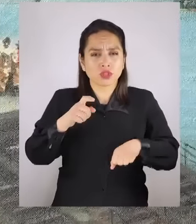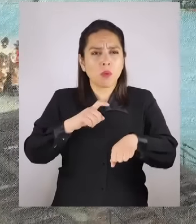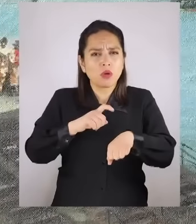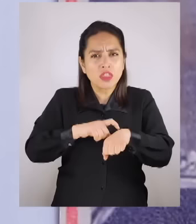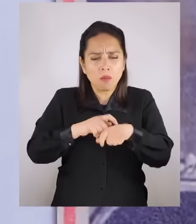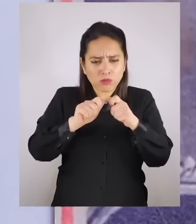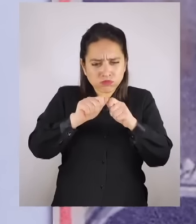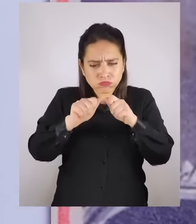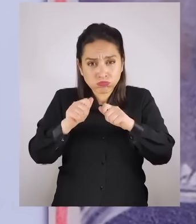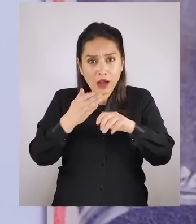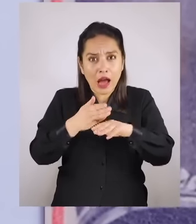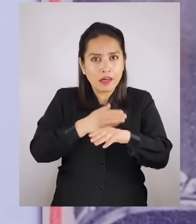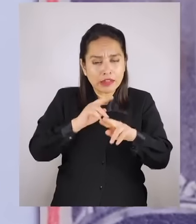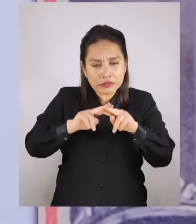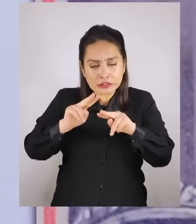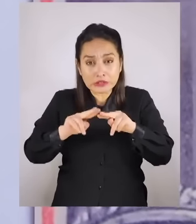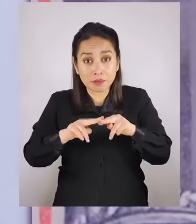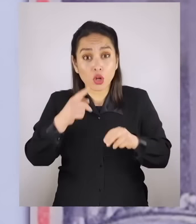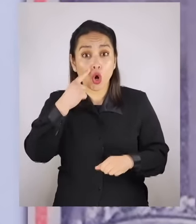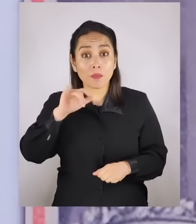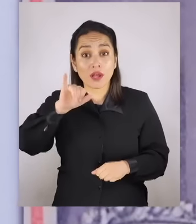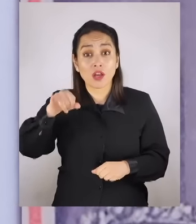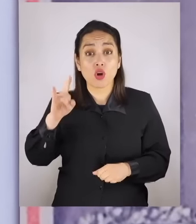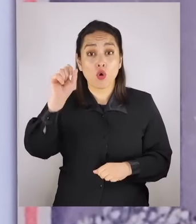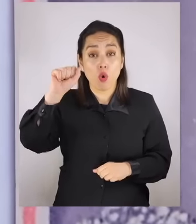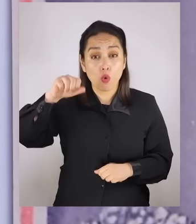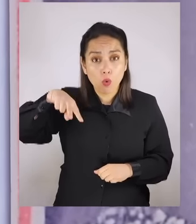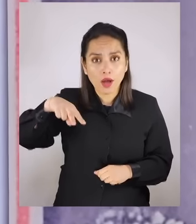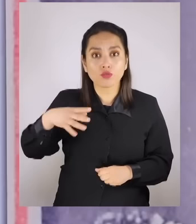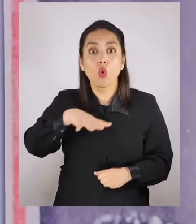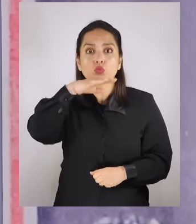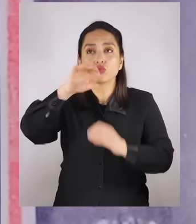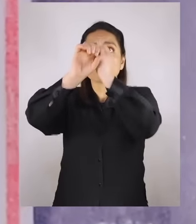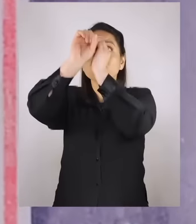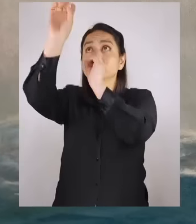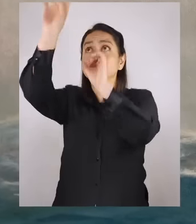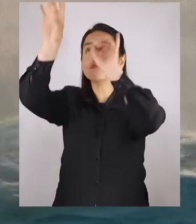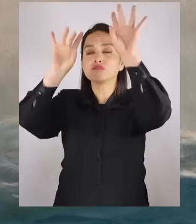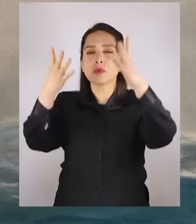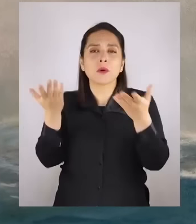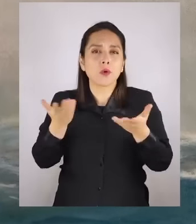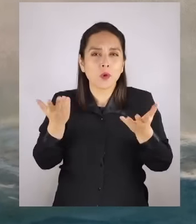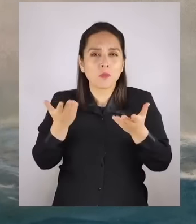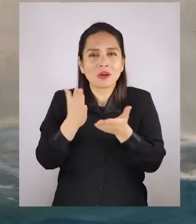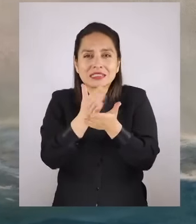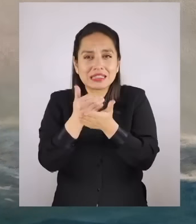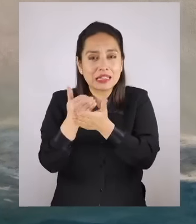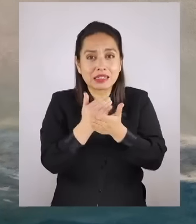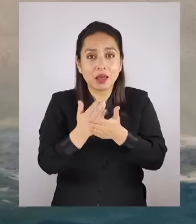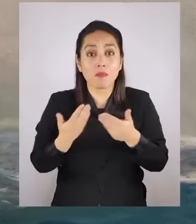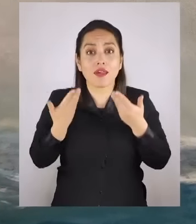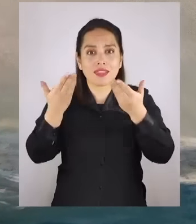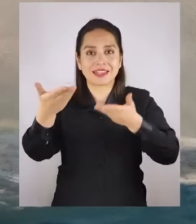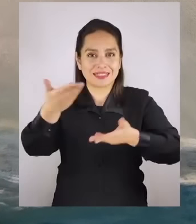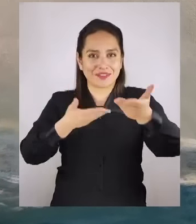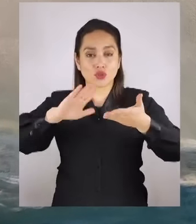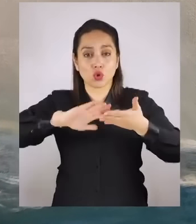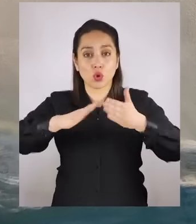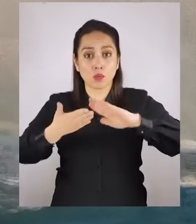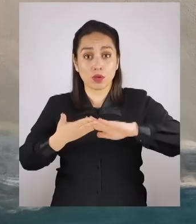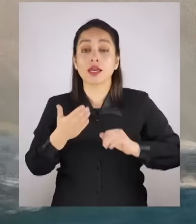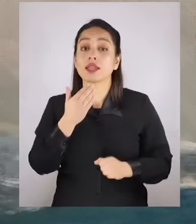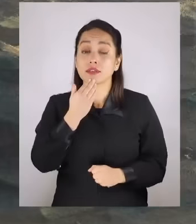otro. Entonces Juan Muat, visionario, utilizó la astronomía como un mecanismo para proveer un servicio a la comunidad,